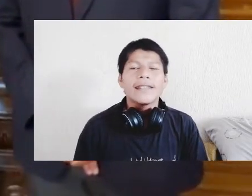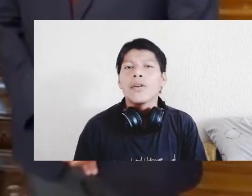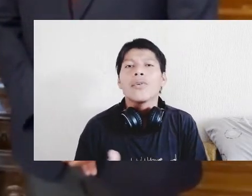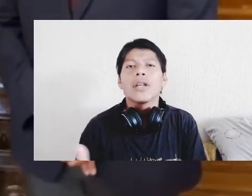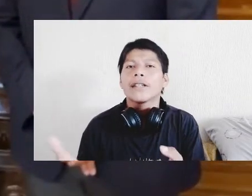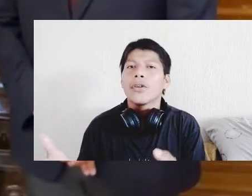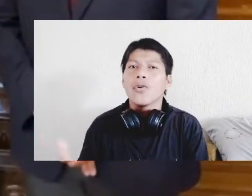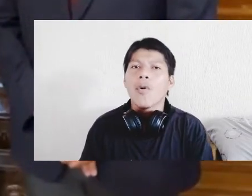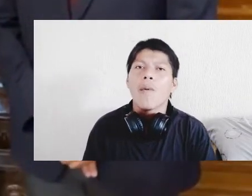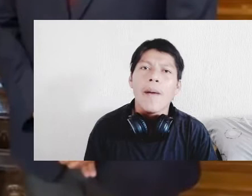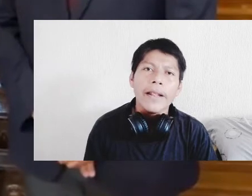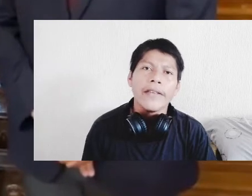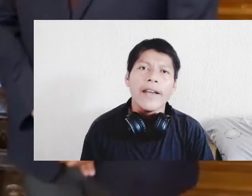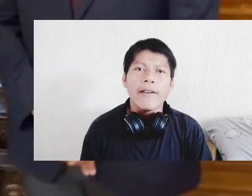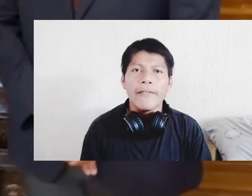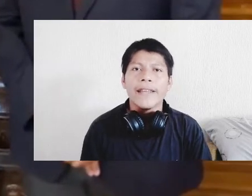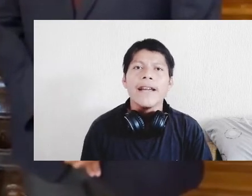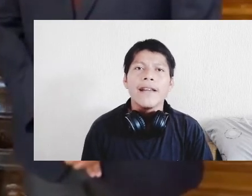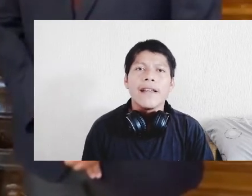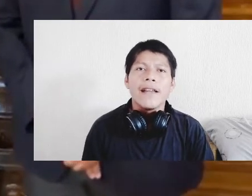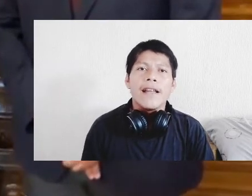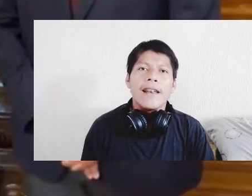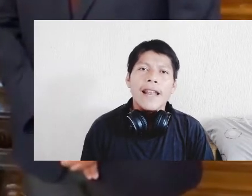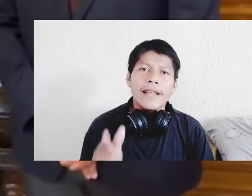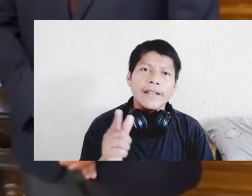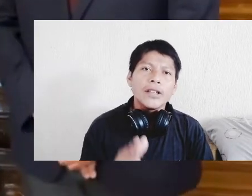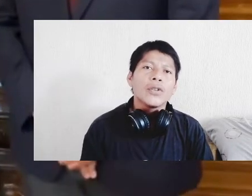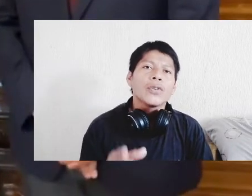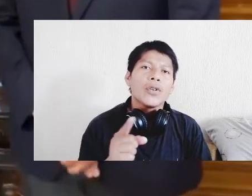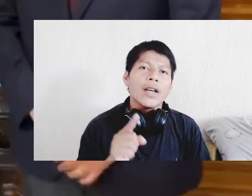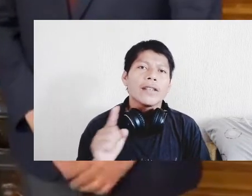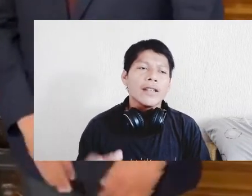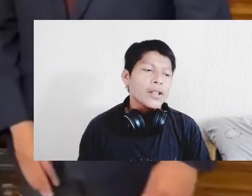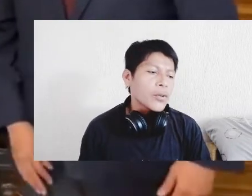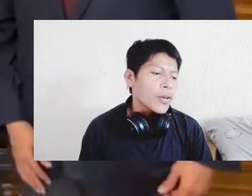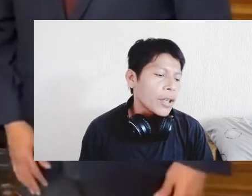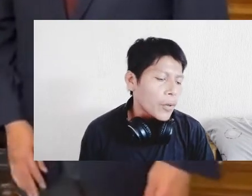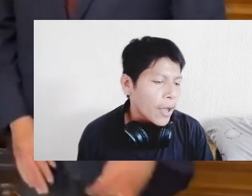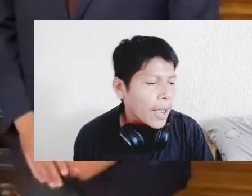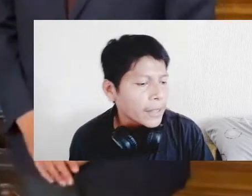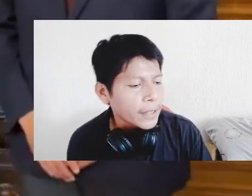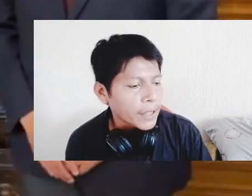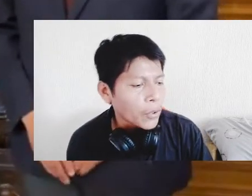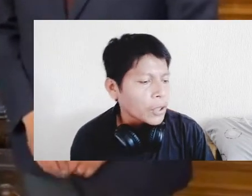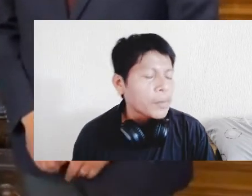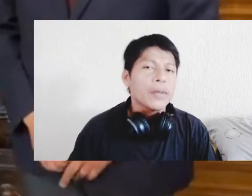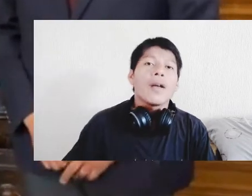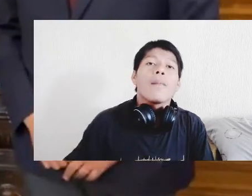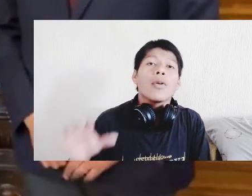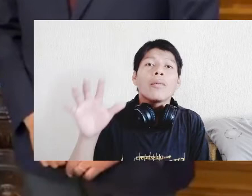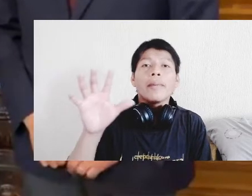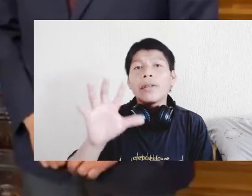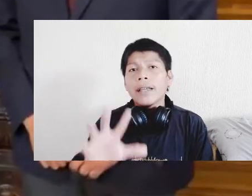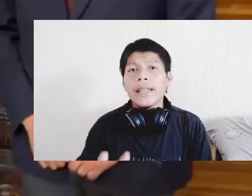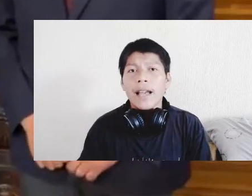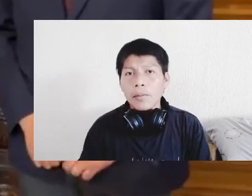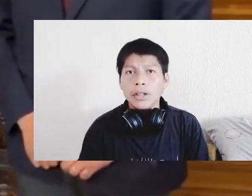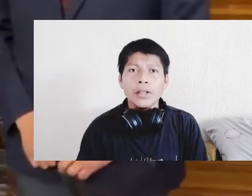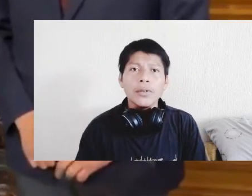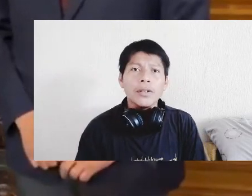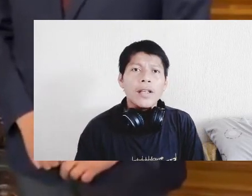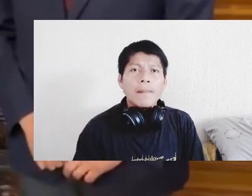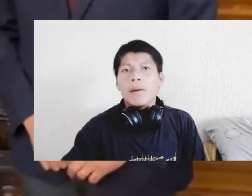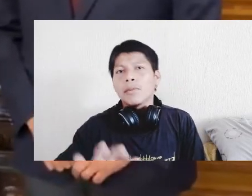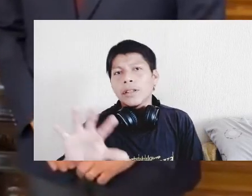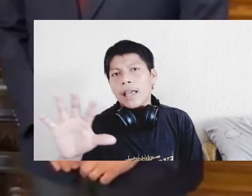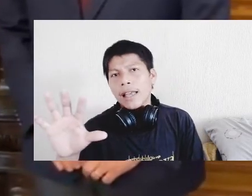mexicana. De seguro les cayó como balde de agua fría la decisión de Olga Sánchez Cordero. Así es, señores. Bueno, por el momento aquí dejamos